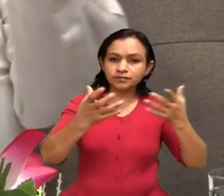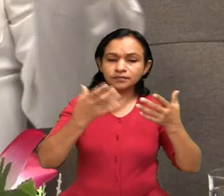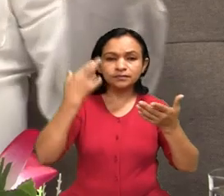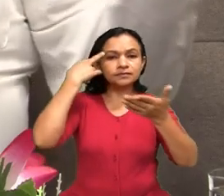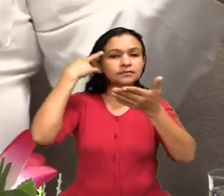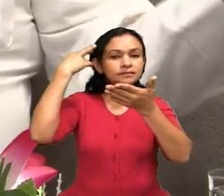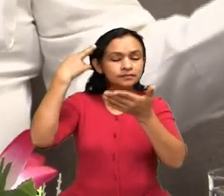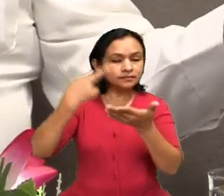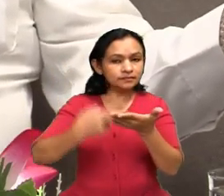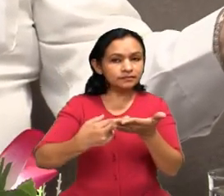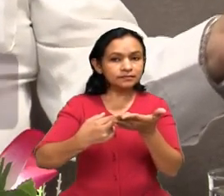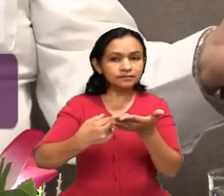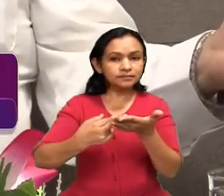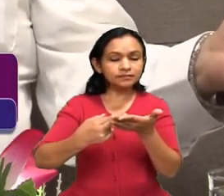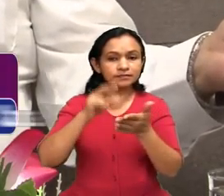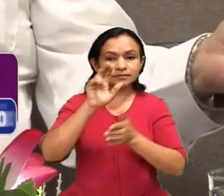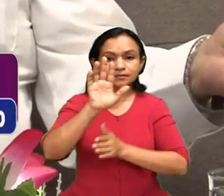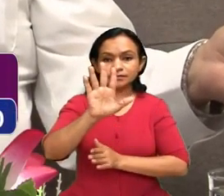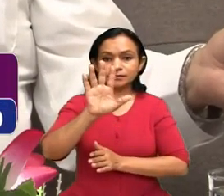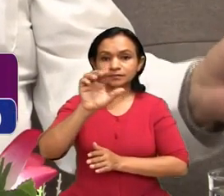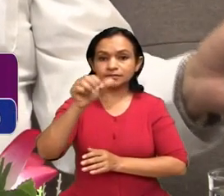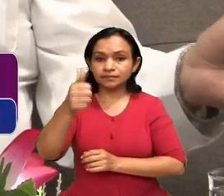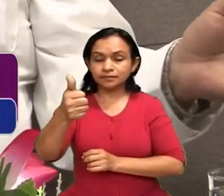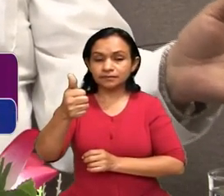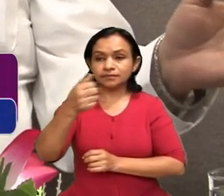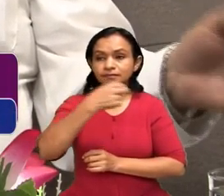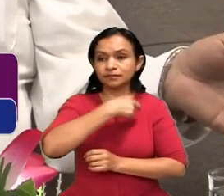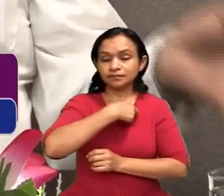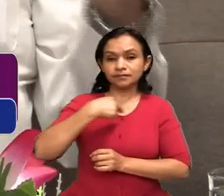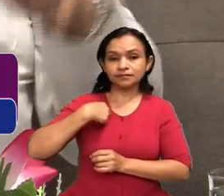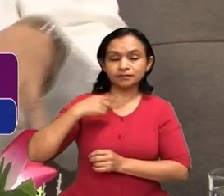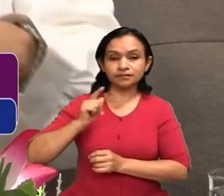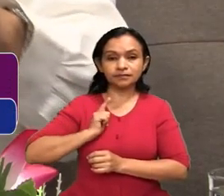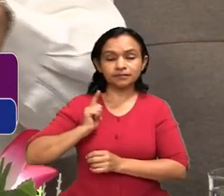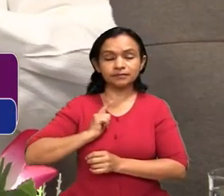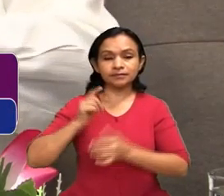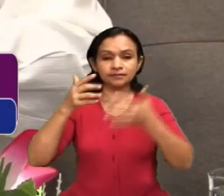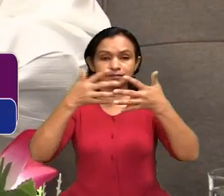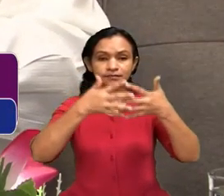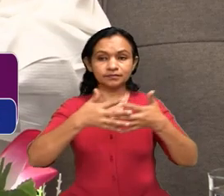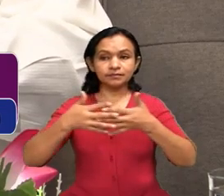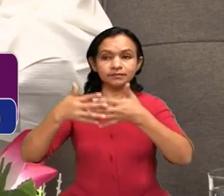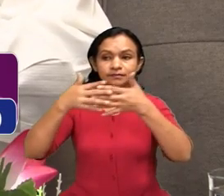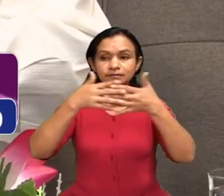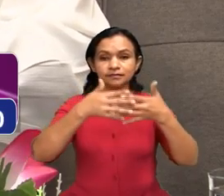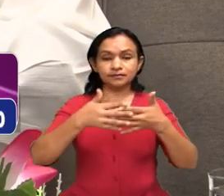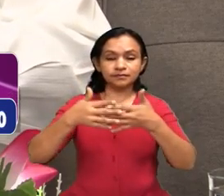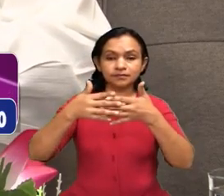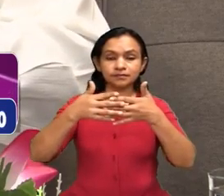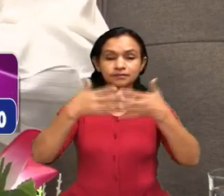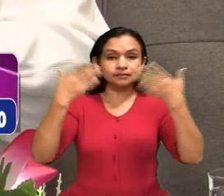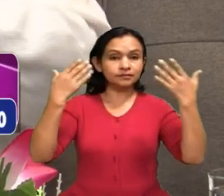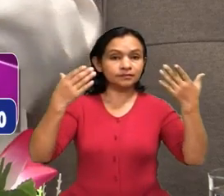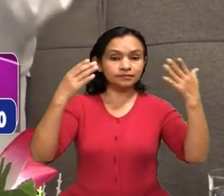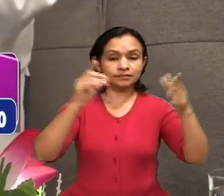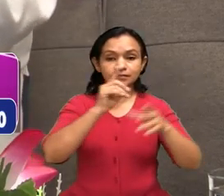Acordémonos, en el 56 ya habían venido tropas norteamericanas. Exacto. Expansionistas.